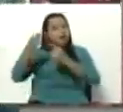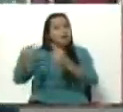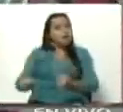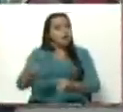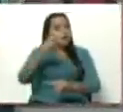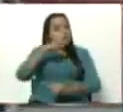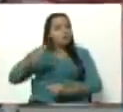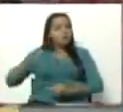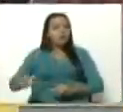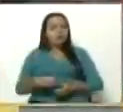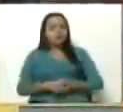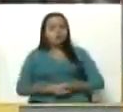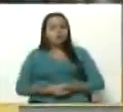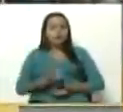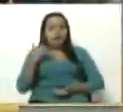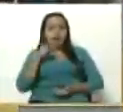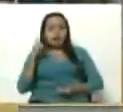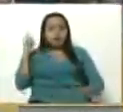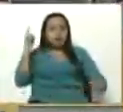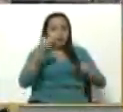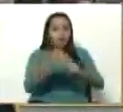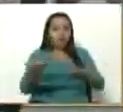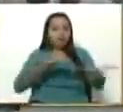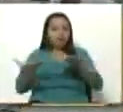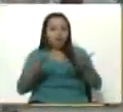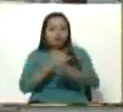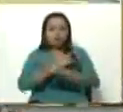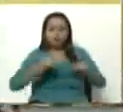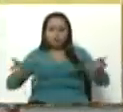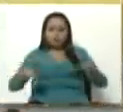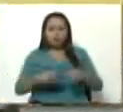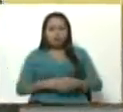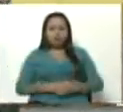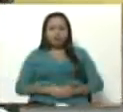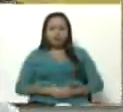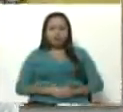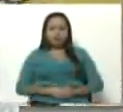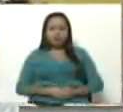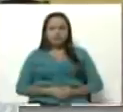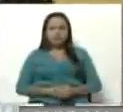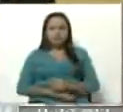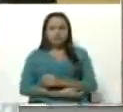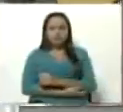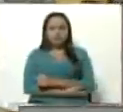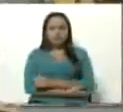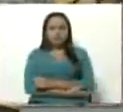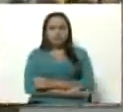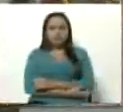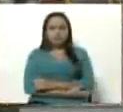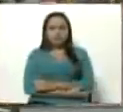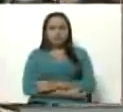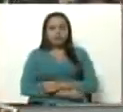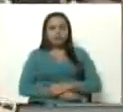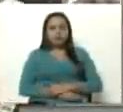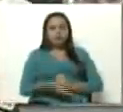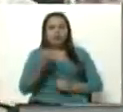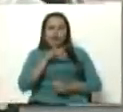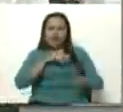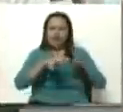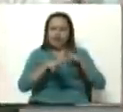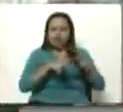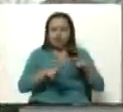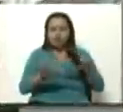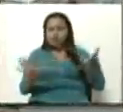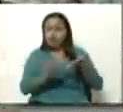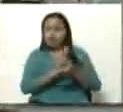pueblo está concentrada en los servicios públicos que tienen corresponsabilidad no solo en el